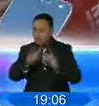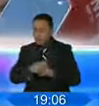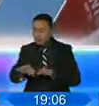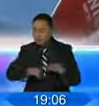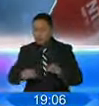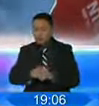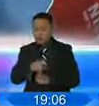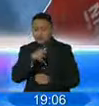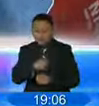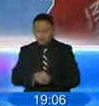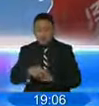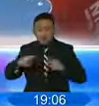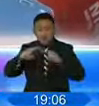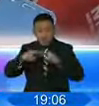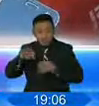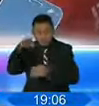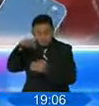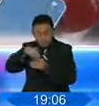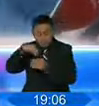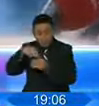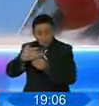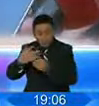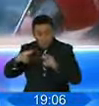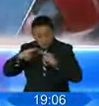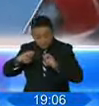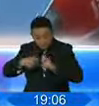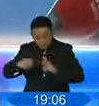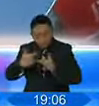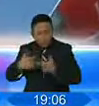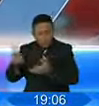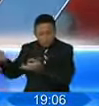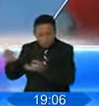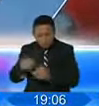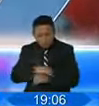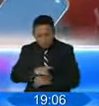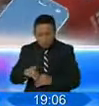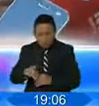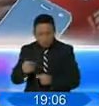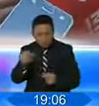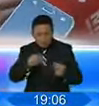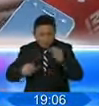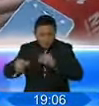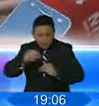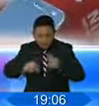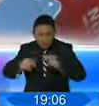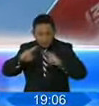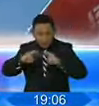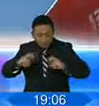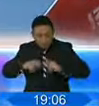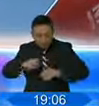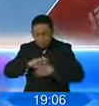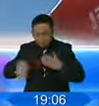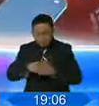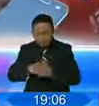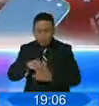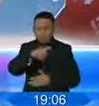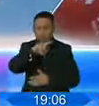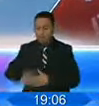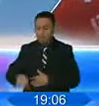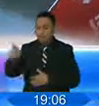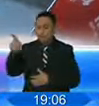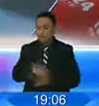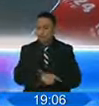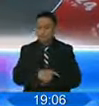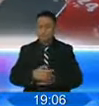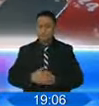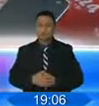está prohibido el ingreso de toda clase de transgénicos, desde investigación, comercialización,